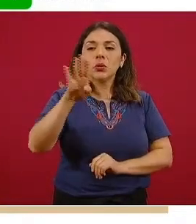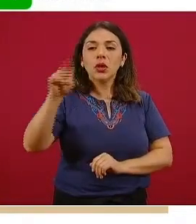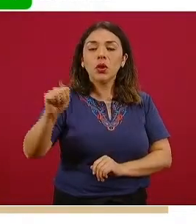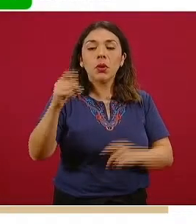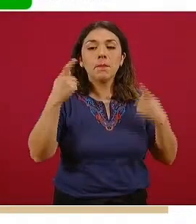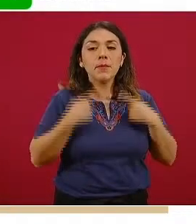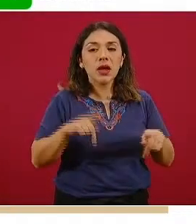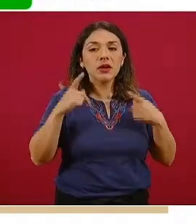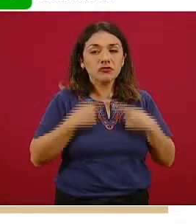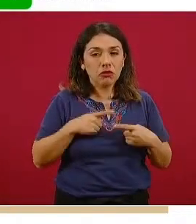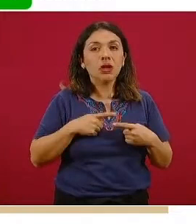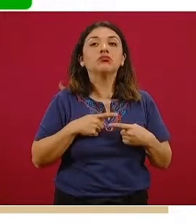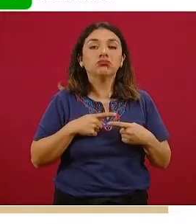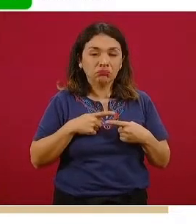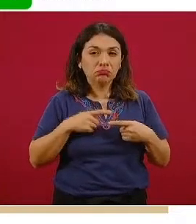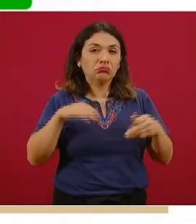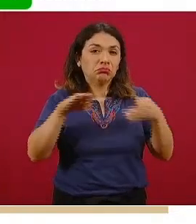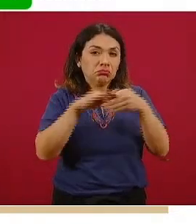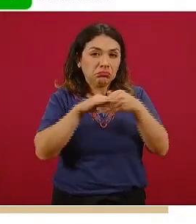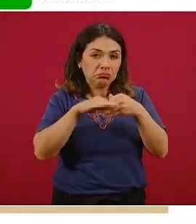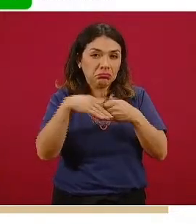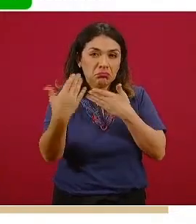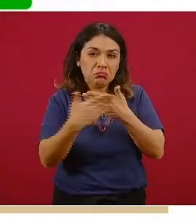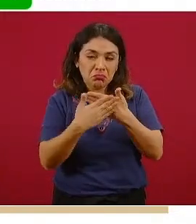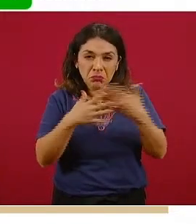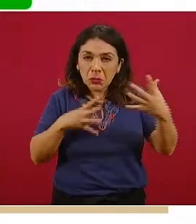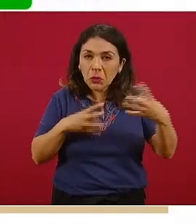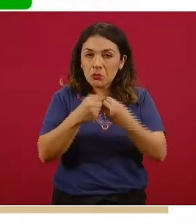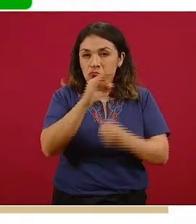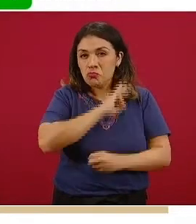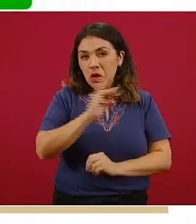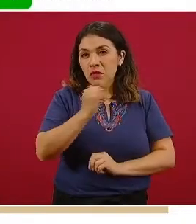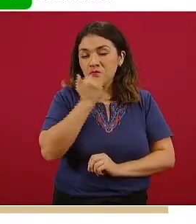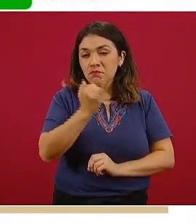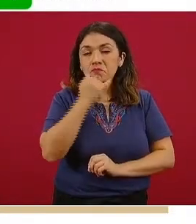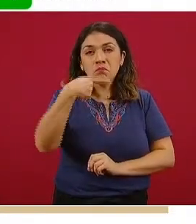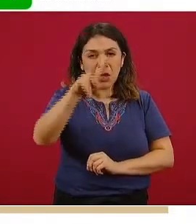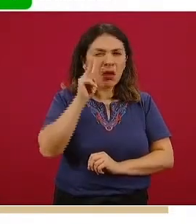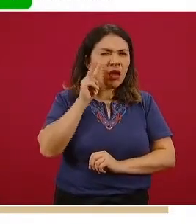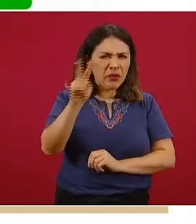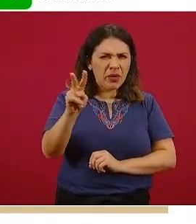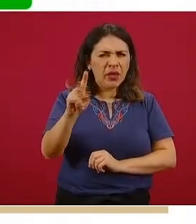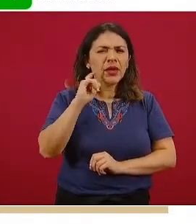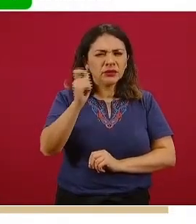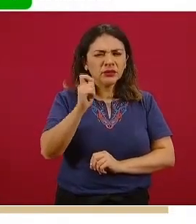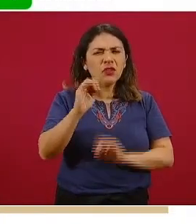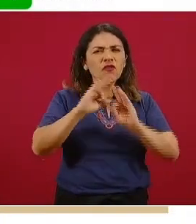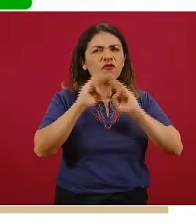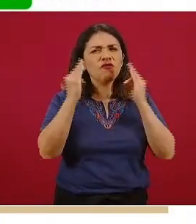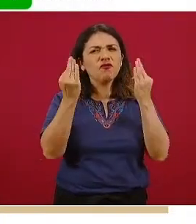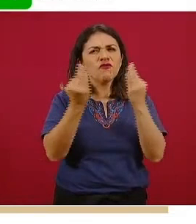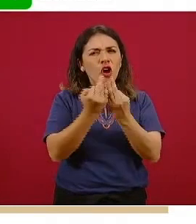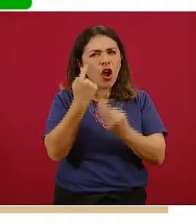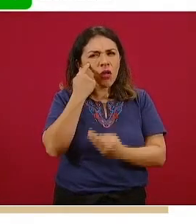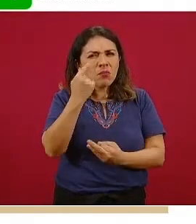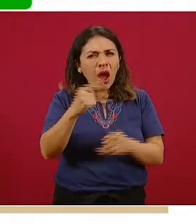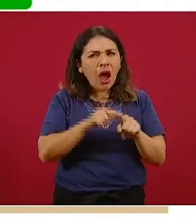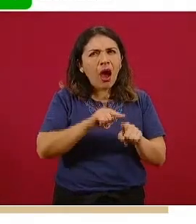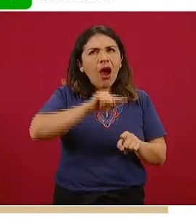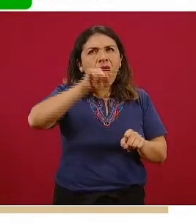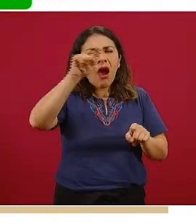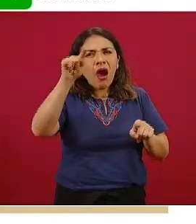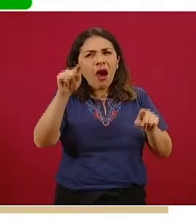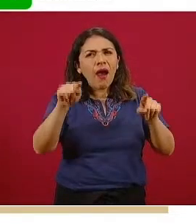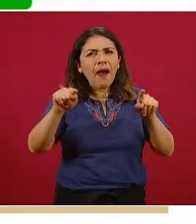870.699 casos estimados para efectos de COVID, pero si ustedes notan, la forma y la tendencia de la